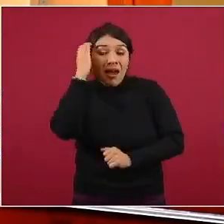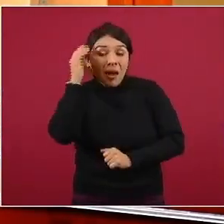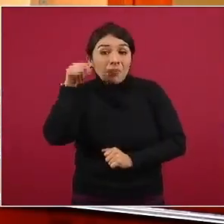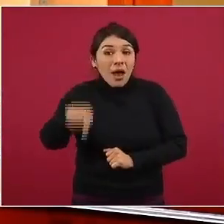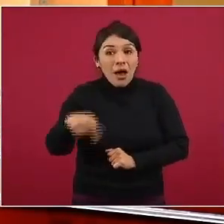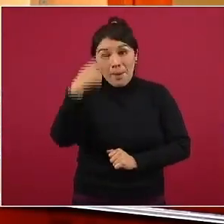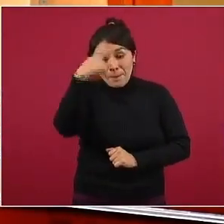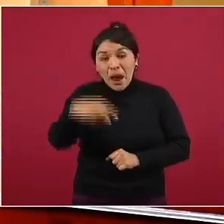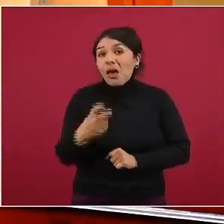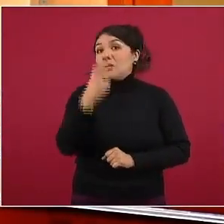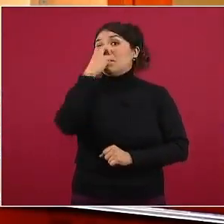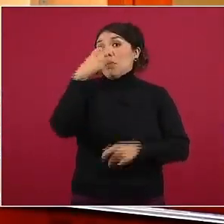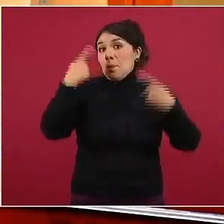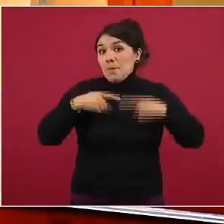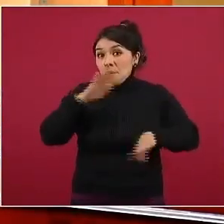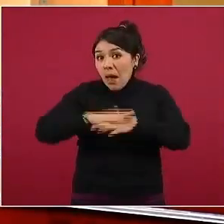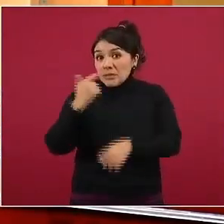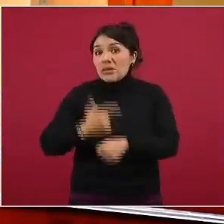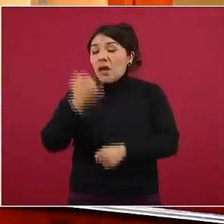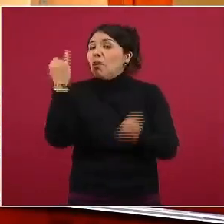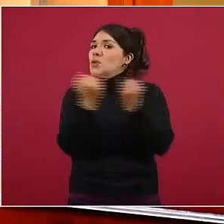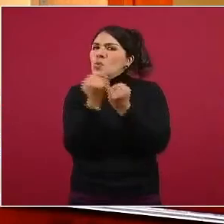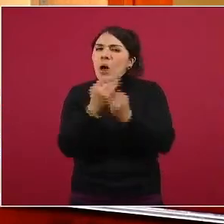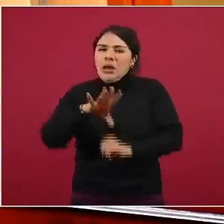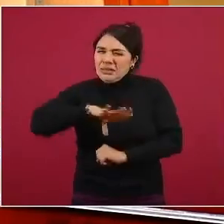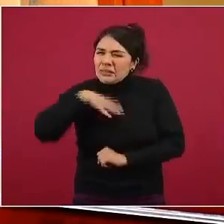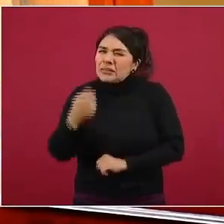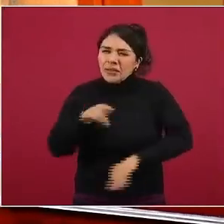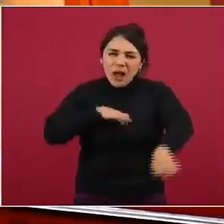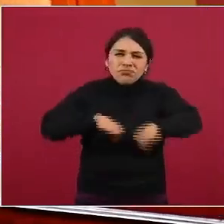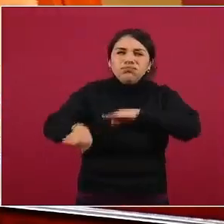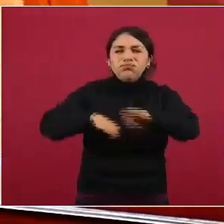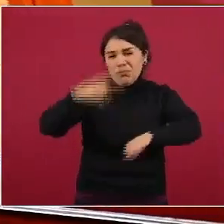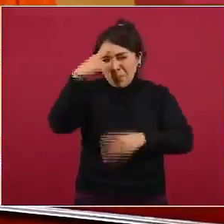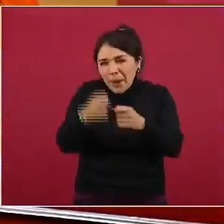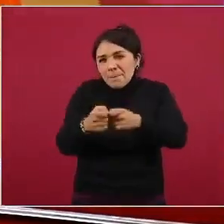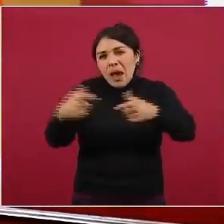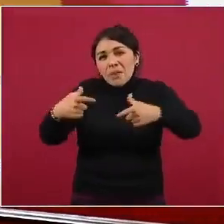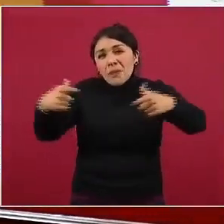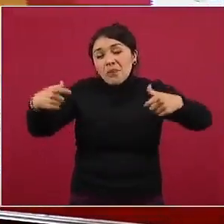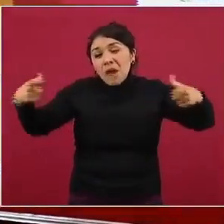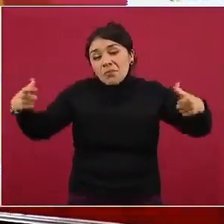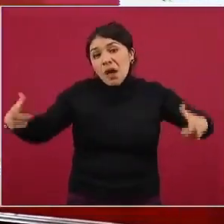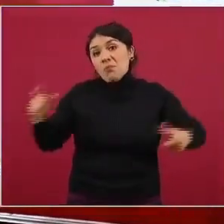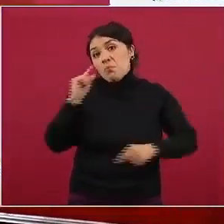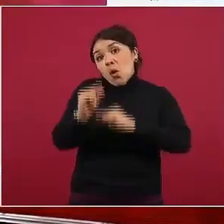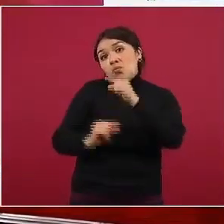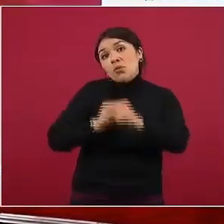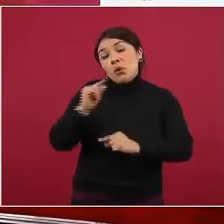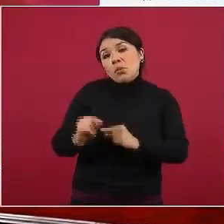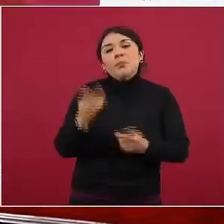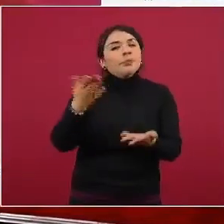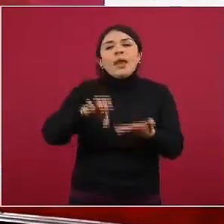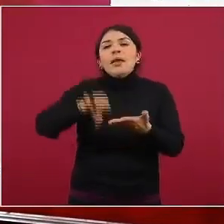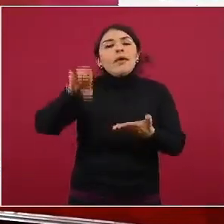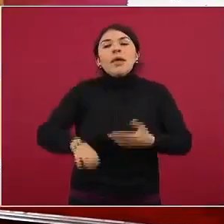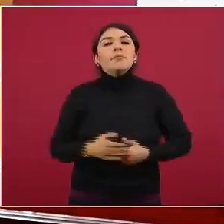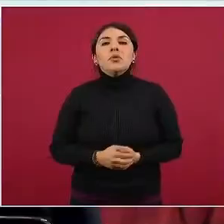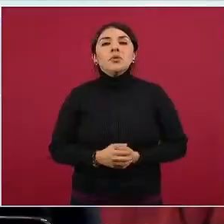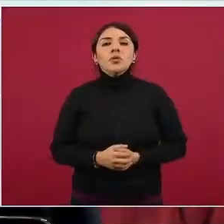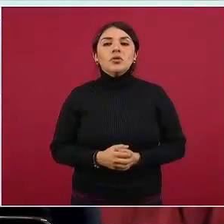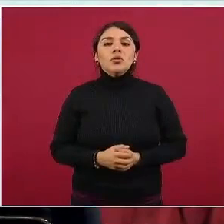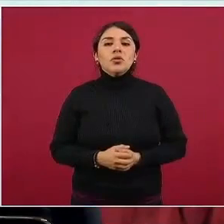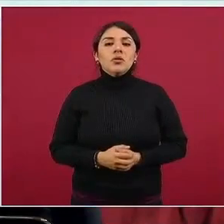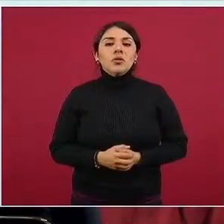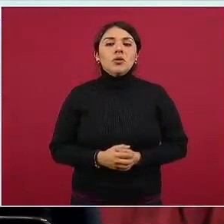de intubación, también ha habido un esfuerzo muy importante de incrementar las capacidades. Por ejemplo, en